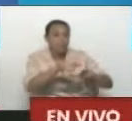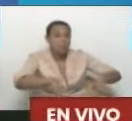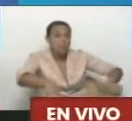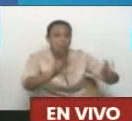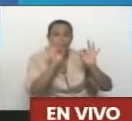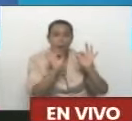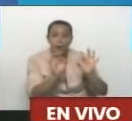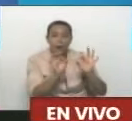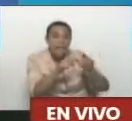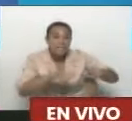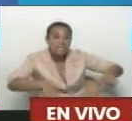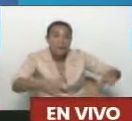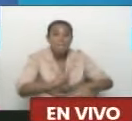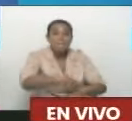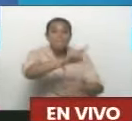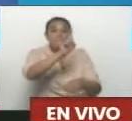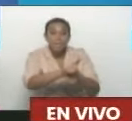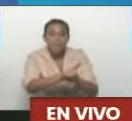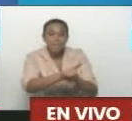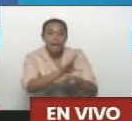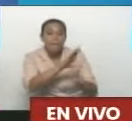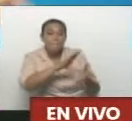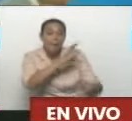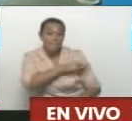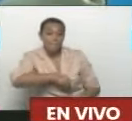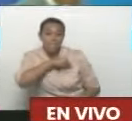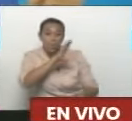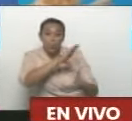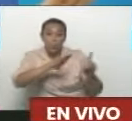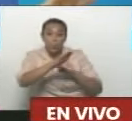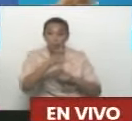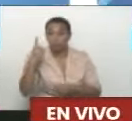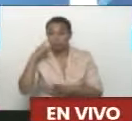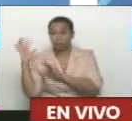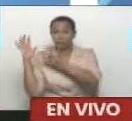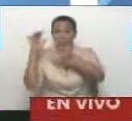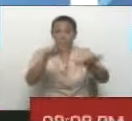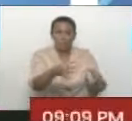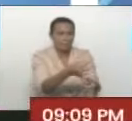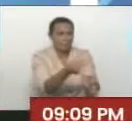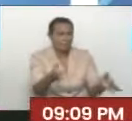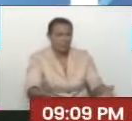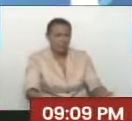de las sedes principales. Ahí van a tener ustedes, mira, eso quedó